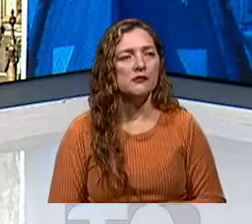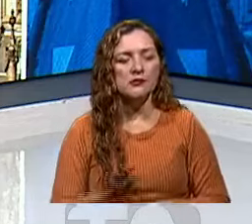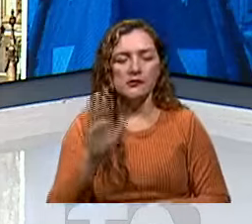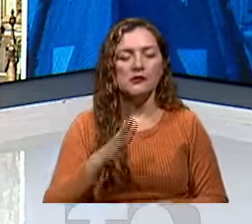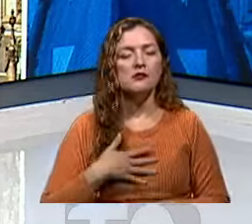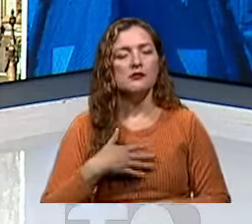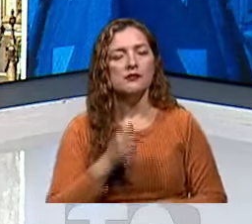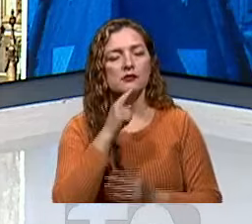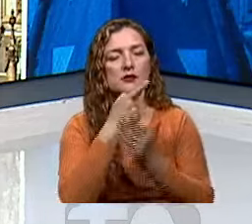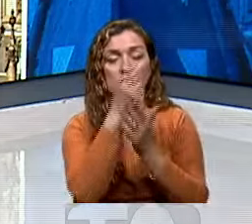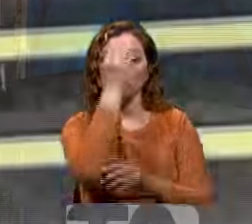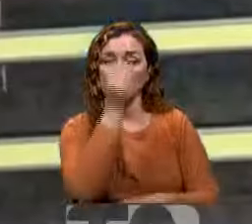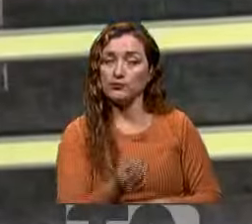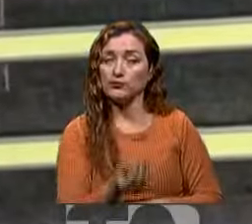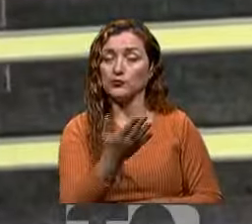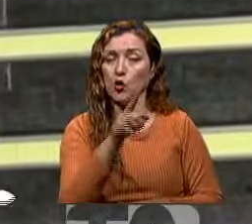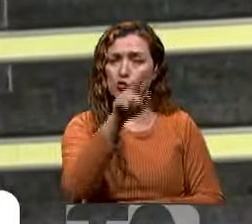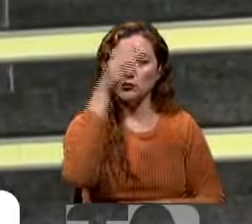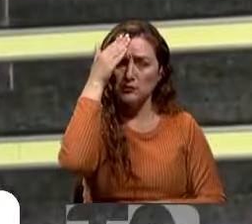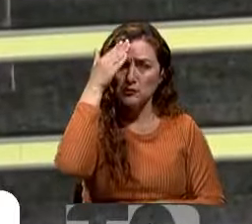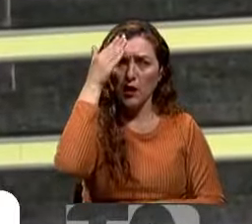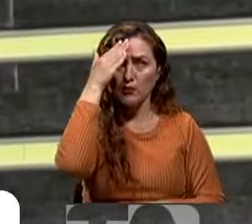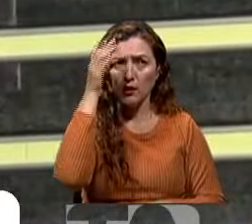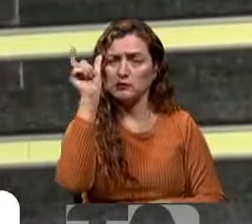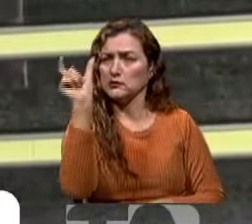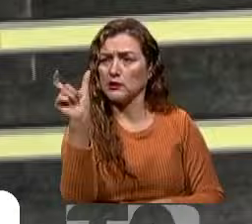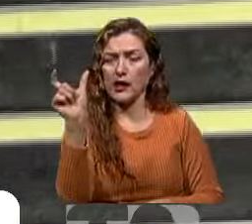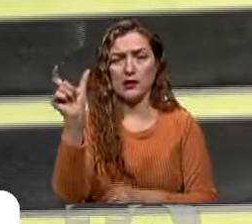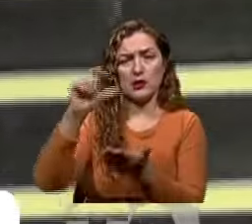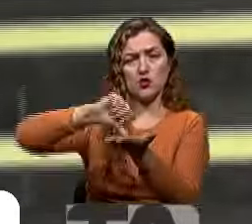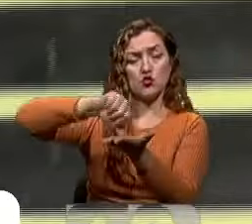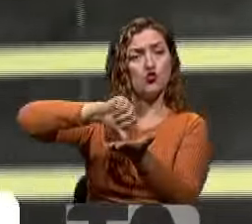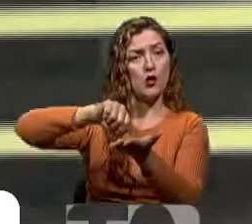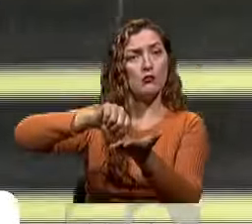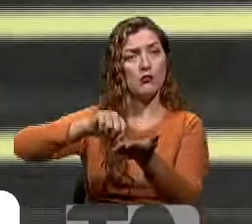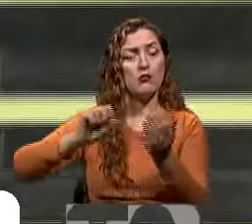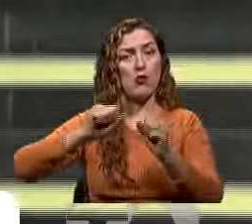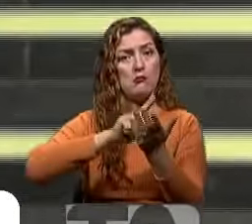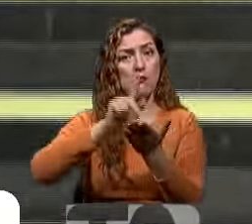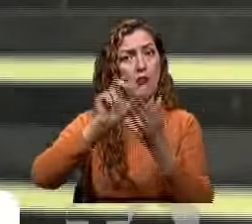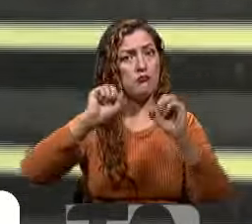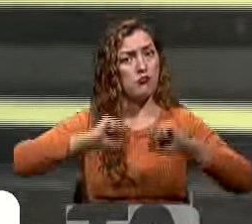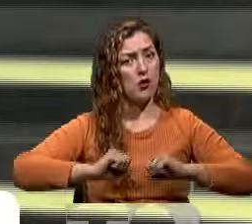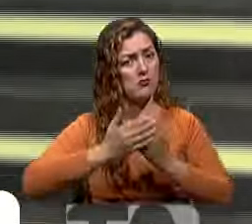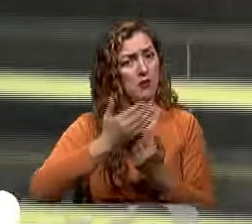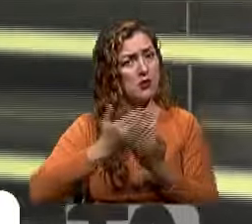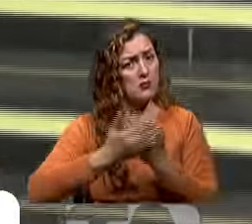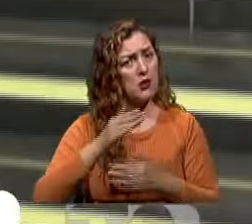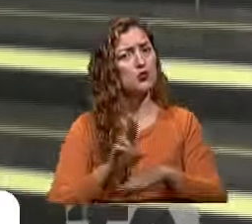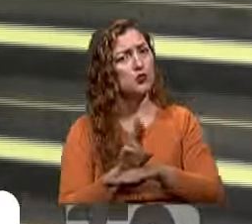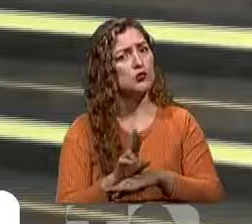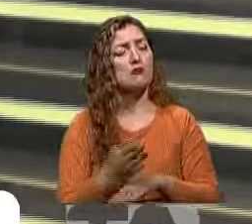Hola, hola, así es, muy buenos días. ¿Sabían ustedes que la tarjeta Ciudad es uno de los medios digitales de pago más fáciles de